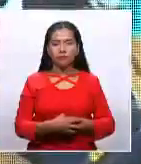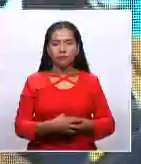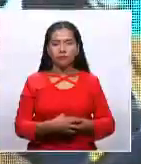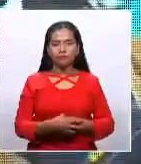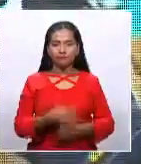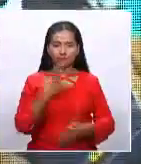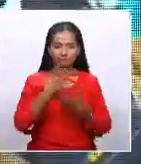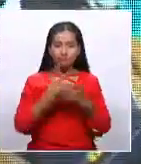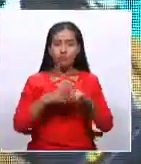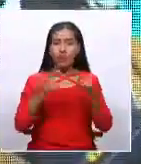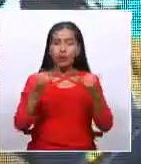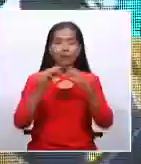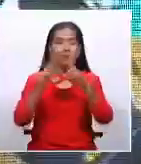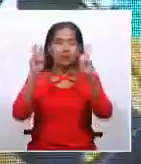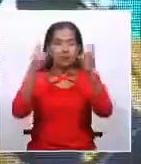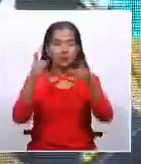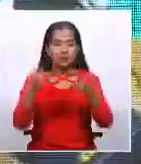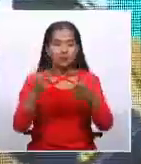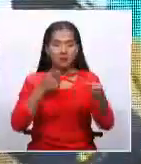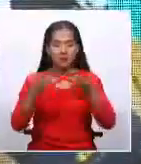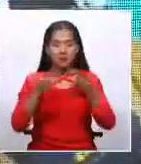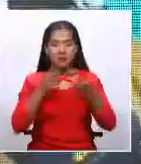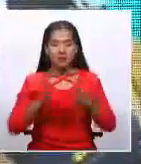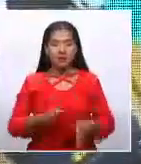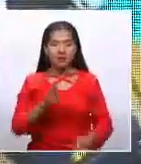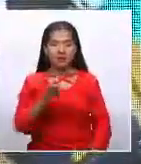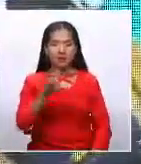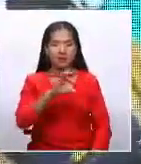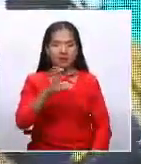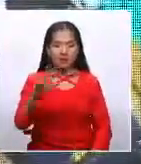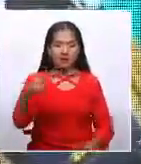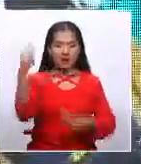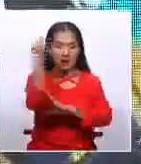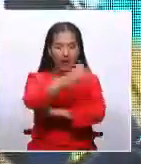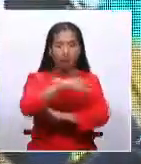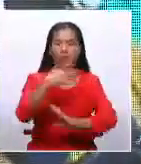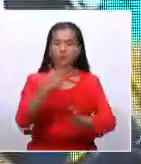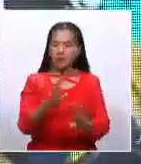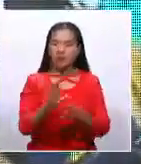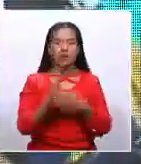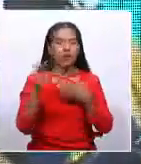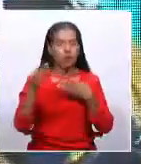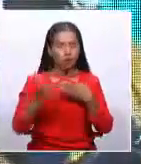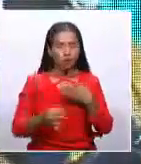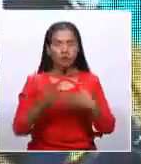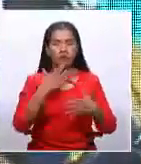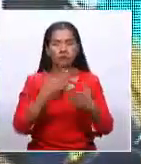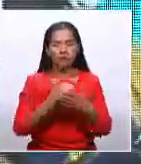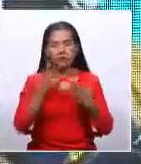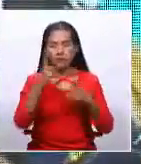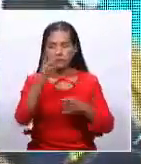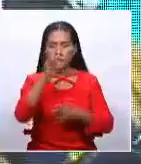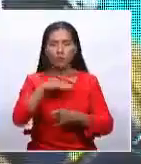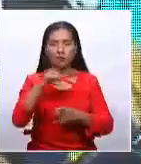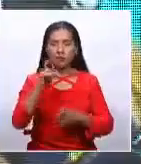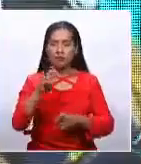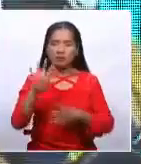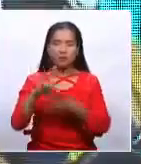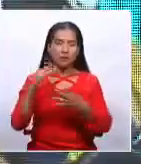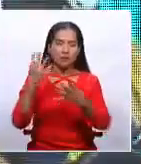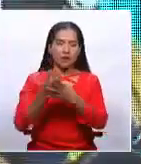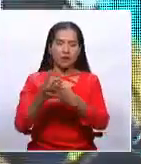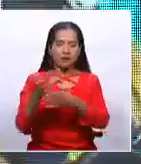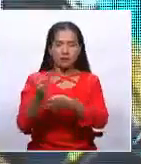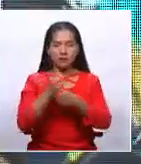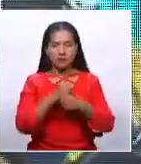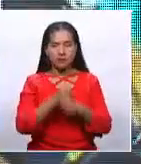Y al respecto, el director de la FELCC de El Alto informó que se dio cumplimiento a la orden de reclusión de César Apaza en el recinto carcelario